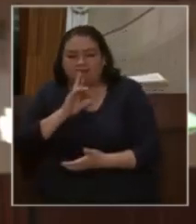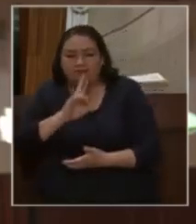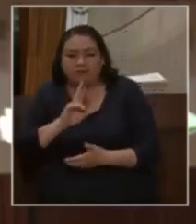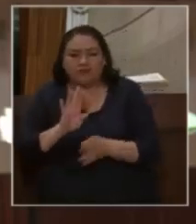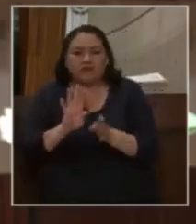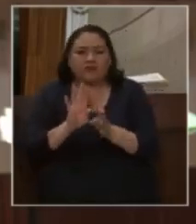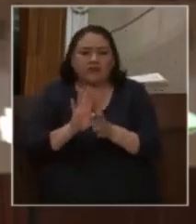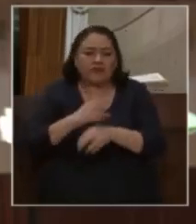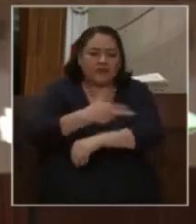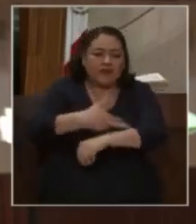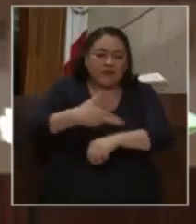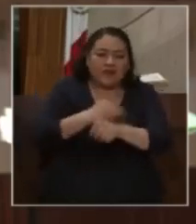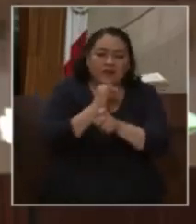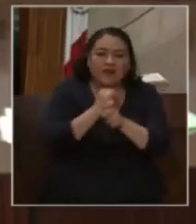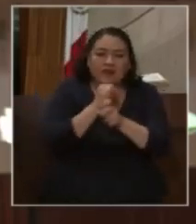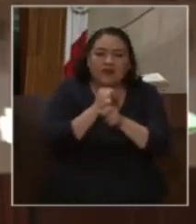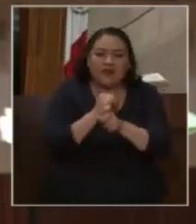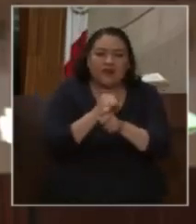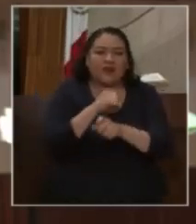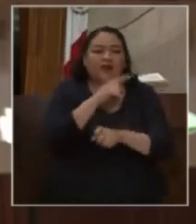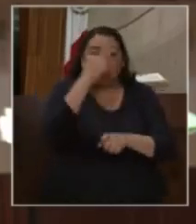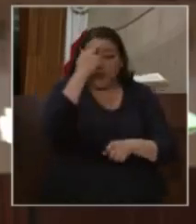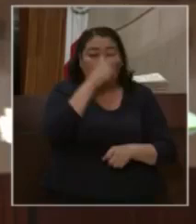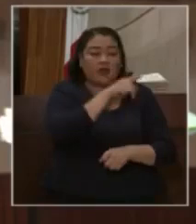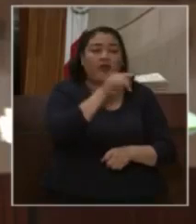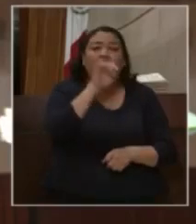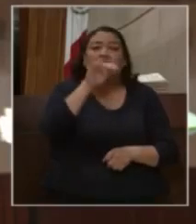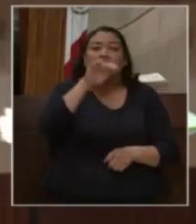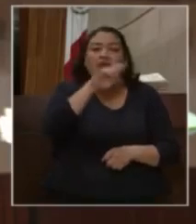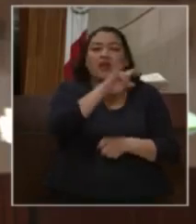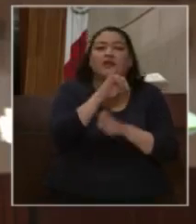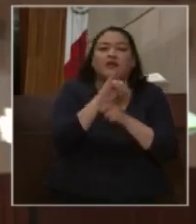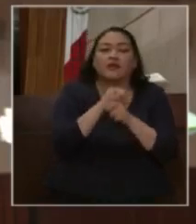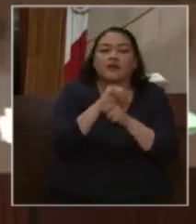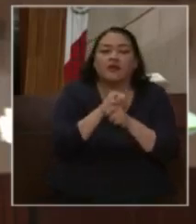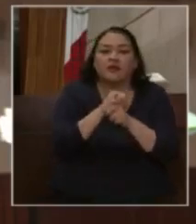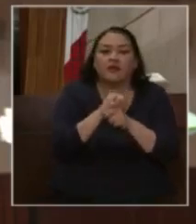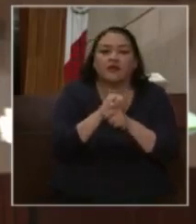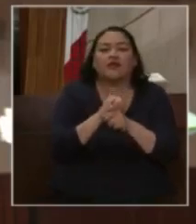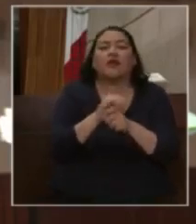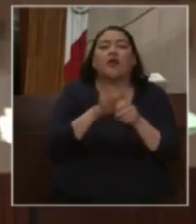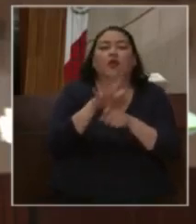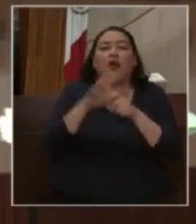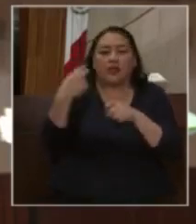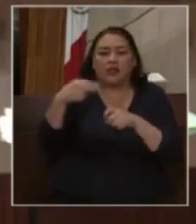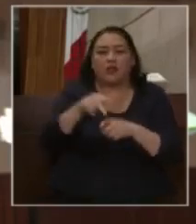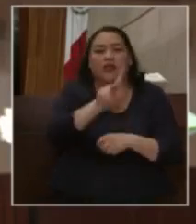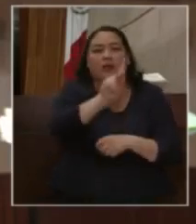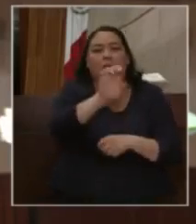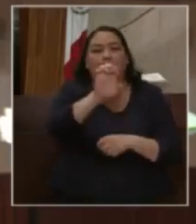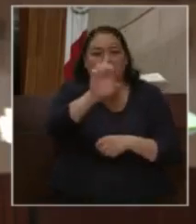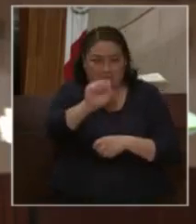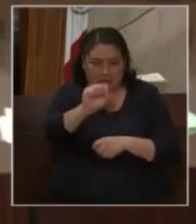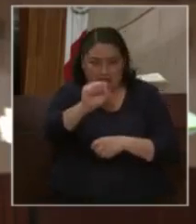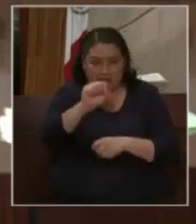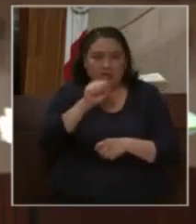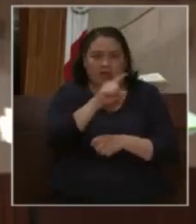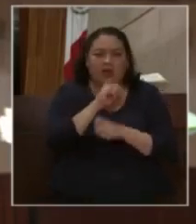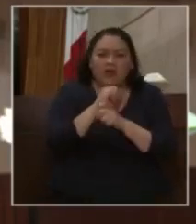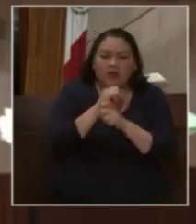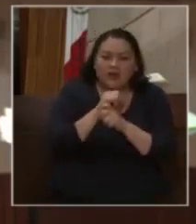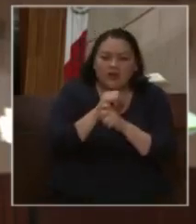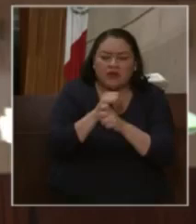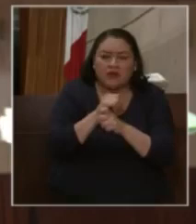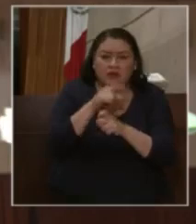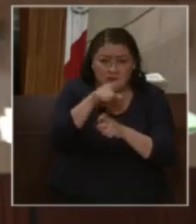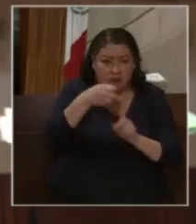los procedimientos administrativos del Instituto Nacional Electoral, se apegó o no se apegó a pues las reglas